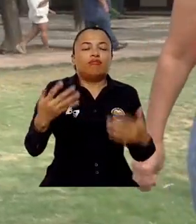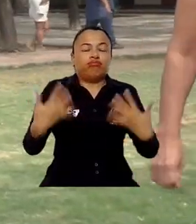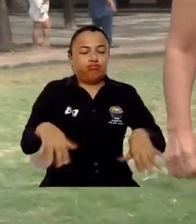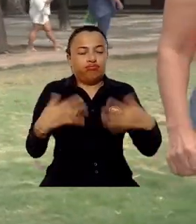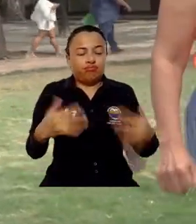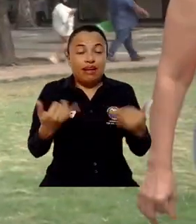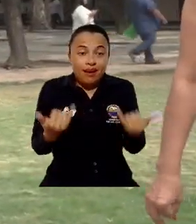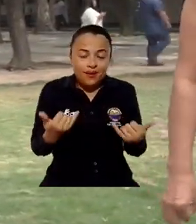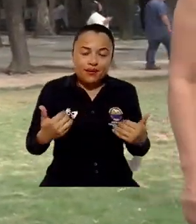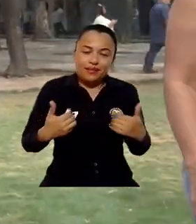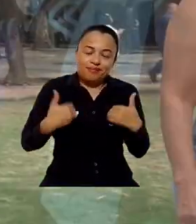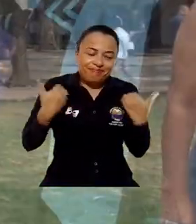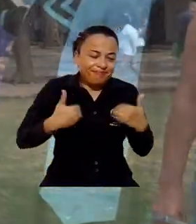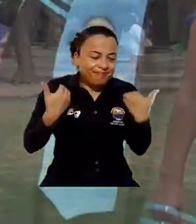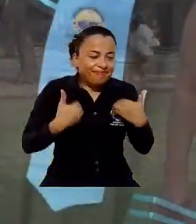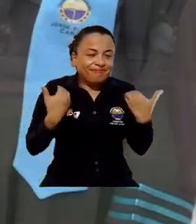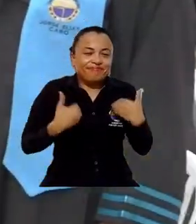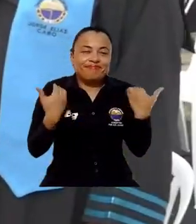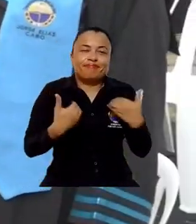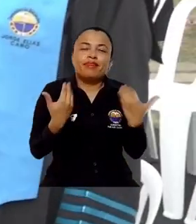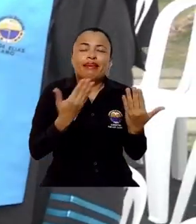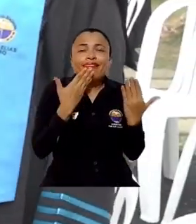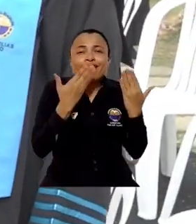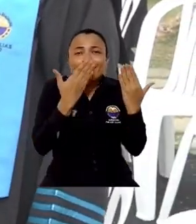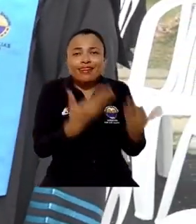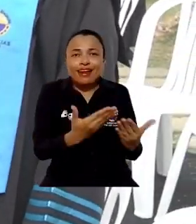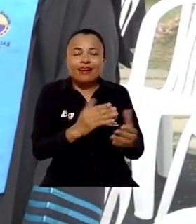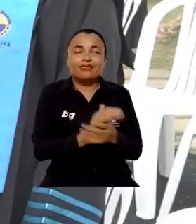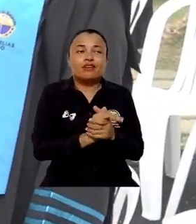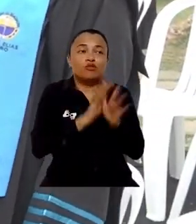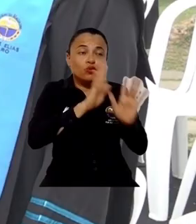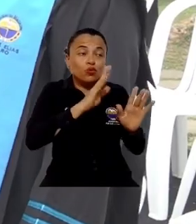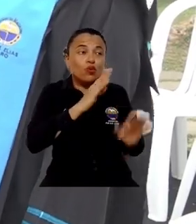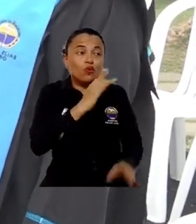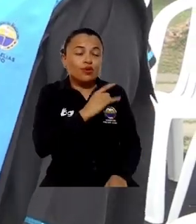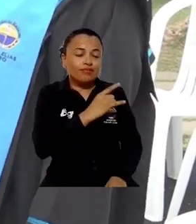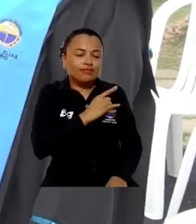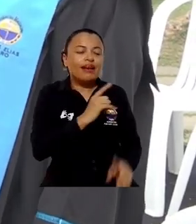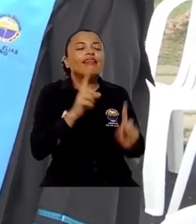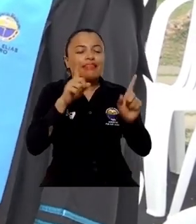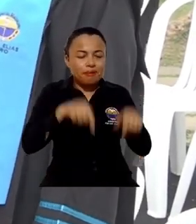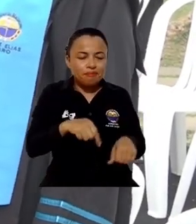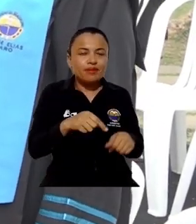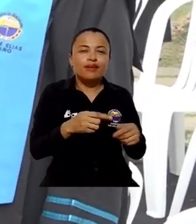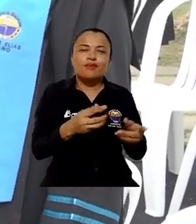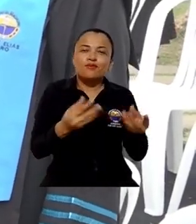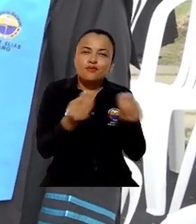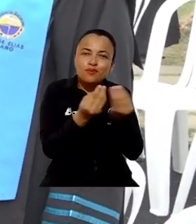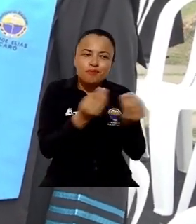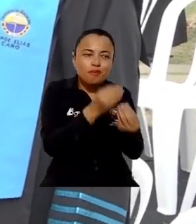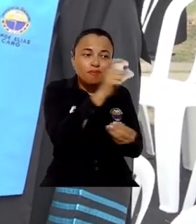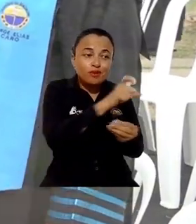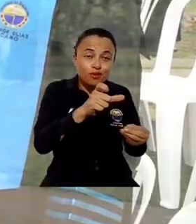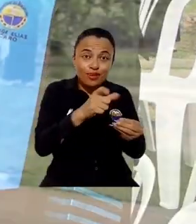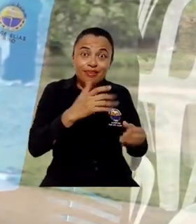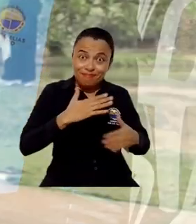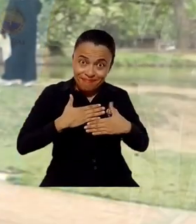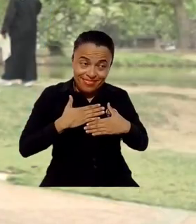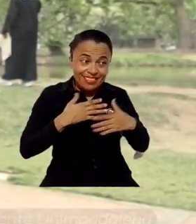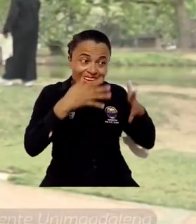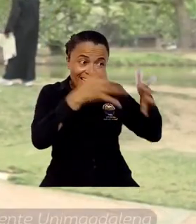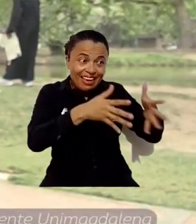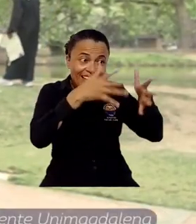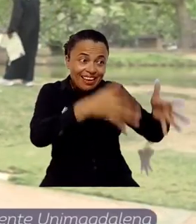1975. Es una satisfacción enorme agradecerle a la universidad y a todos esos mis